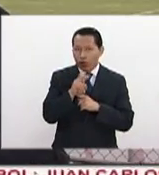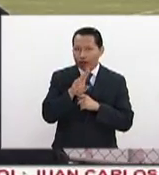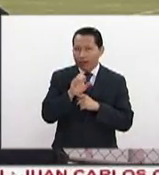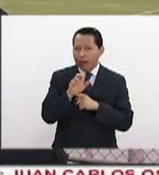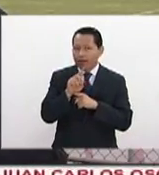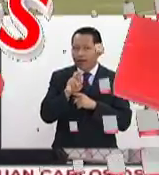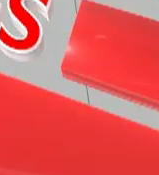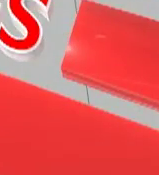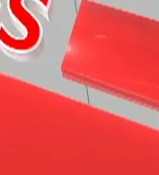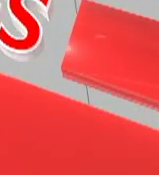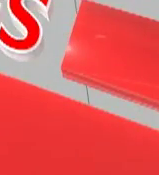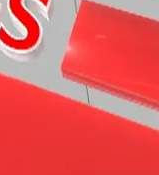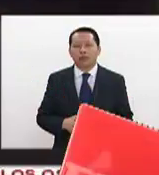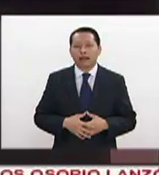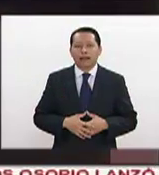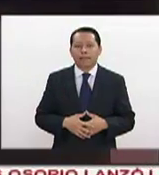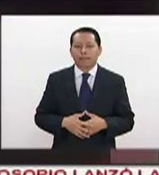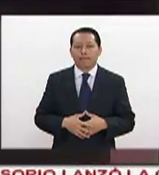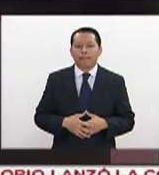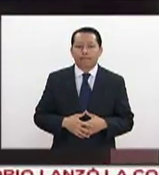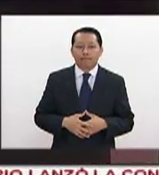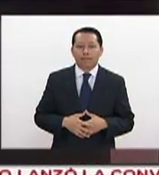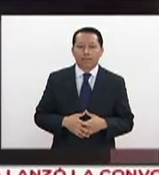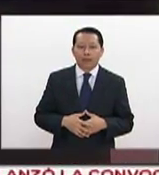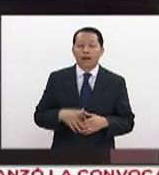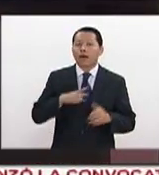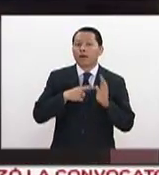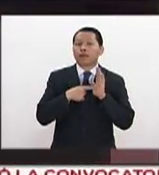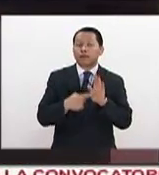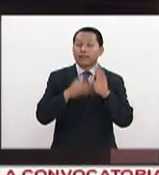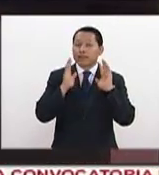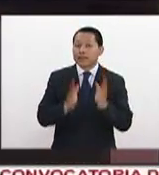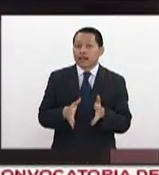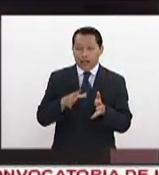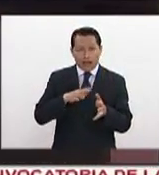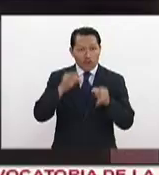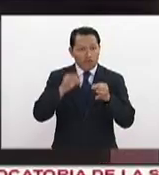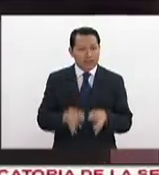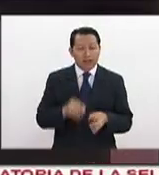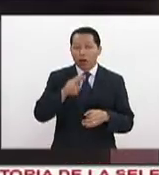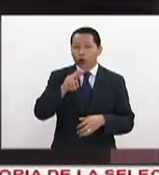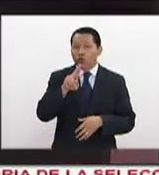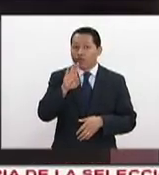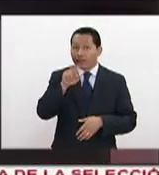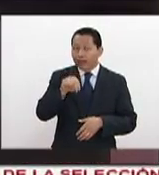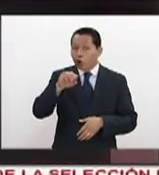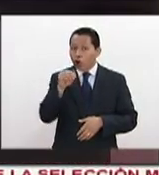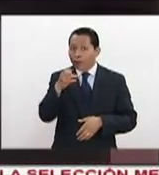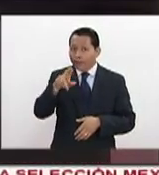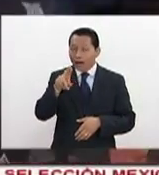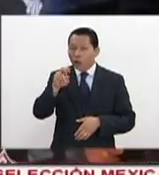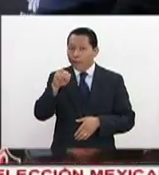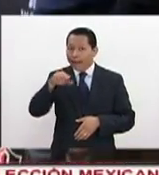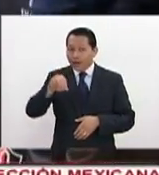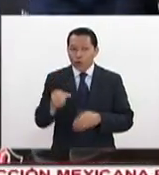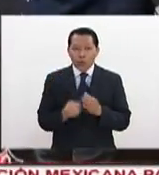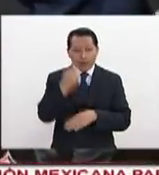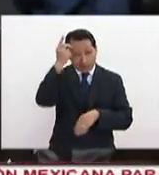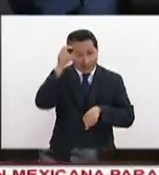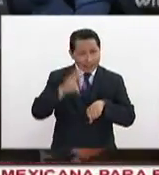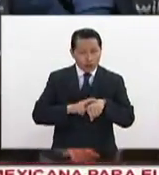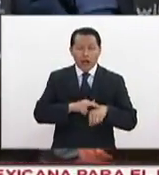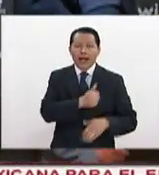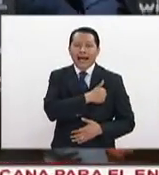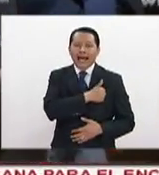Verónica Dávalos. Y fue presentado ya de forma oficial Rubén Omar Romano como nuevo director técnico